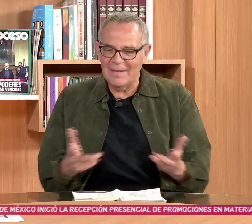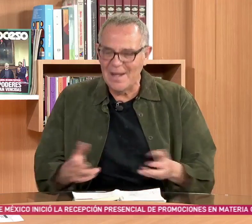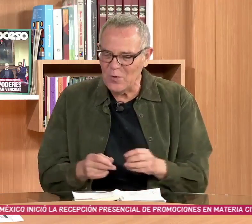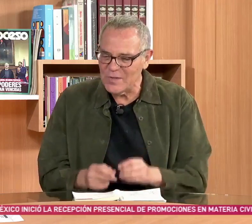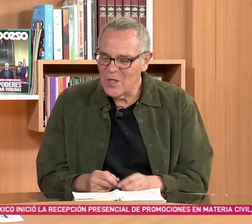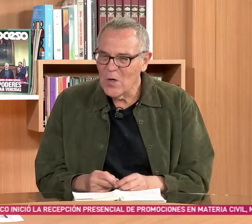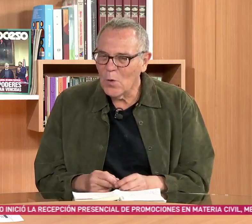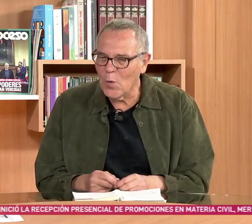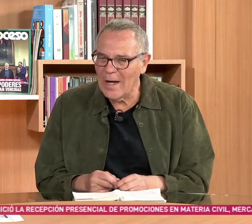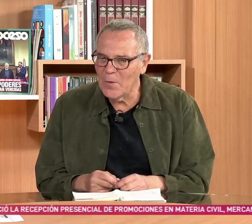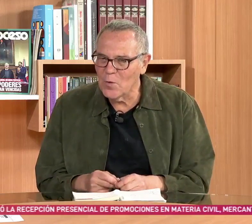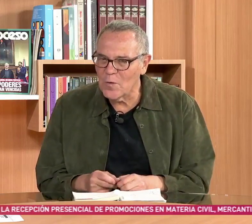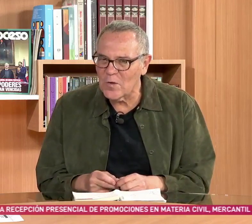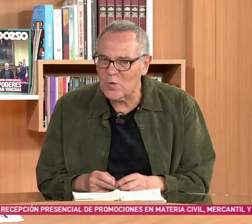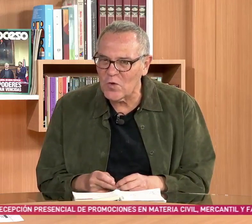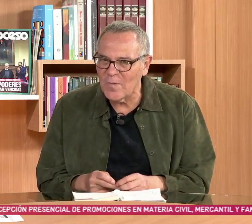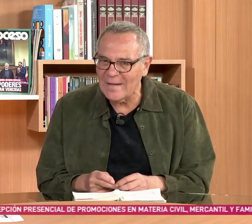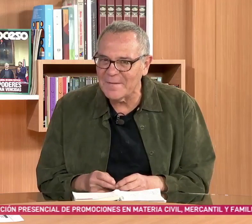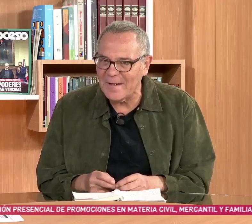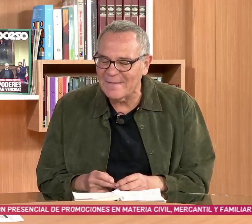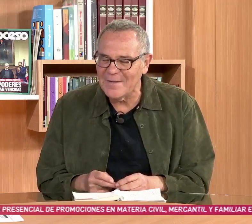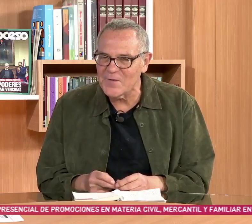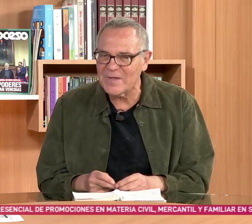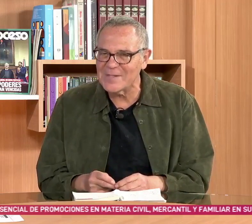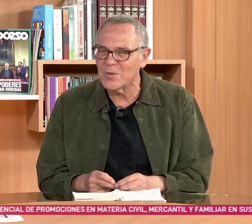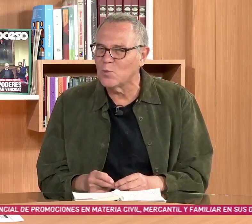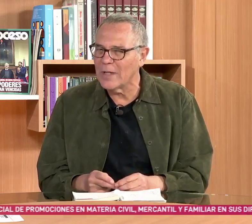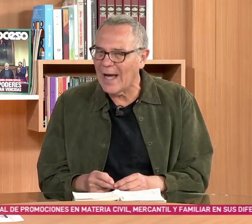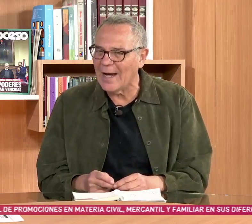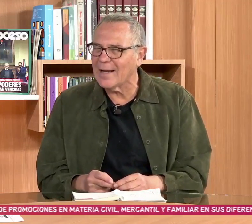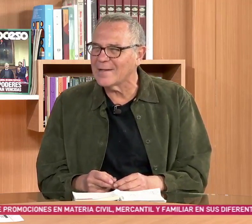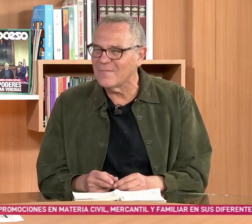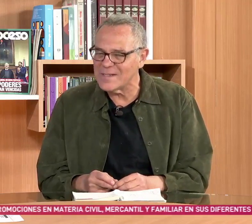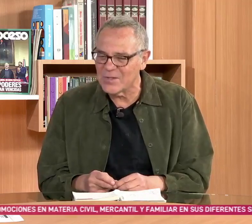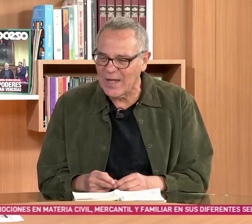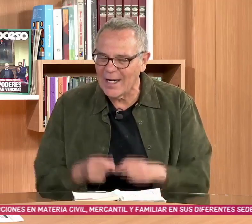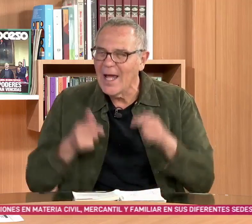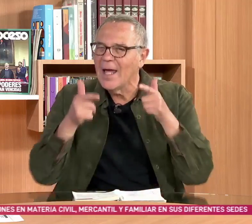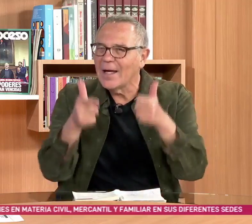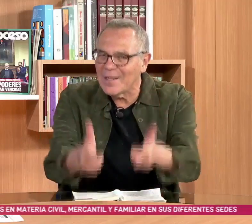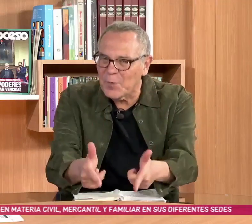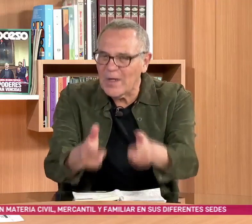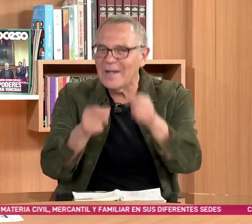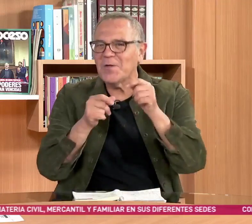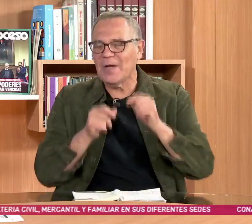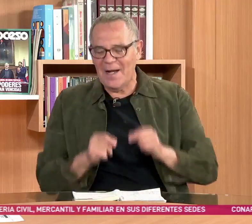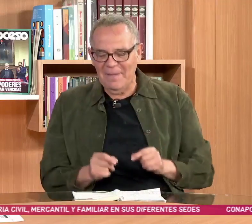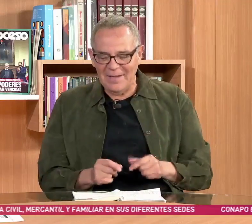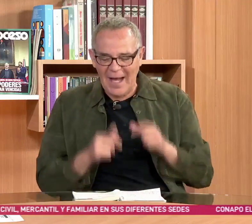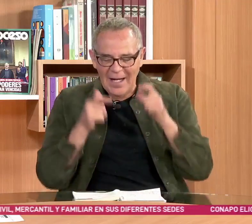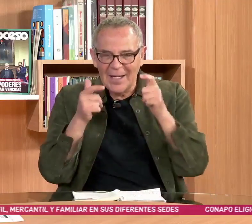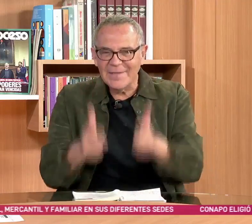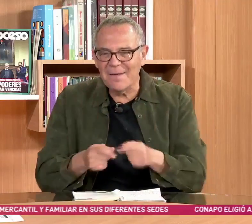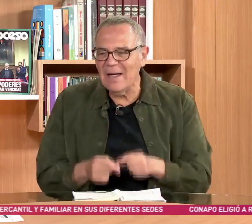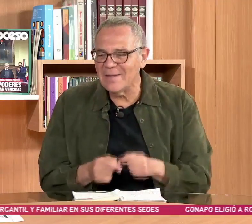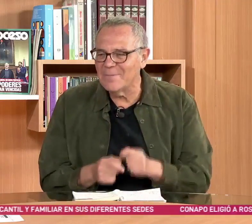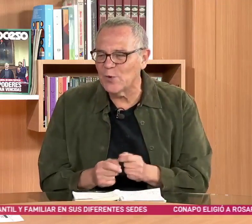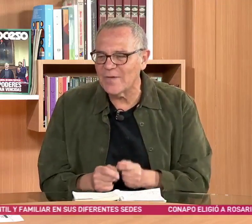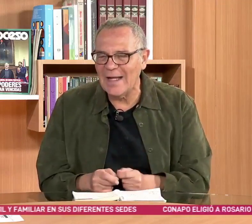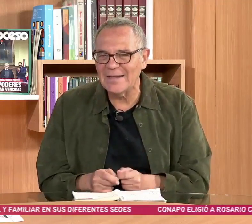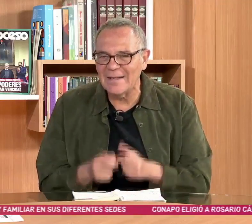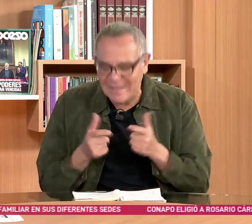Claro. Y aquí estamos jugando uno de los juegos más divertidos, que es comunicar, que es reflexionar, que es poner sobre la mesa